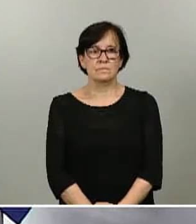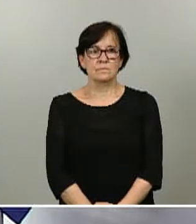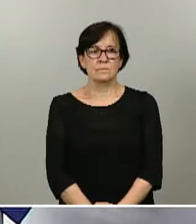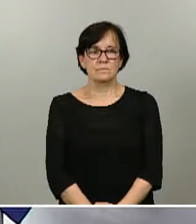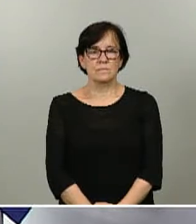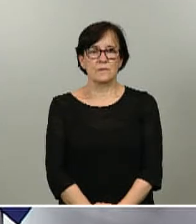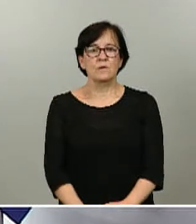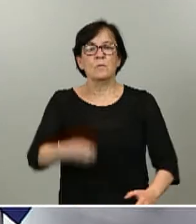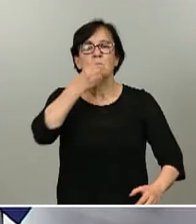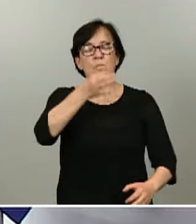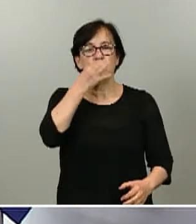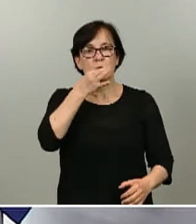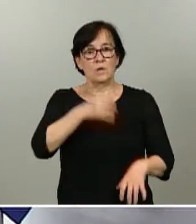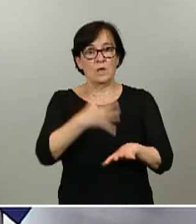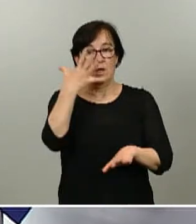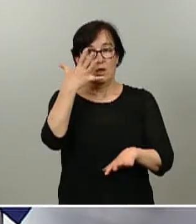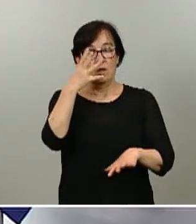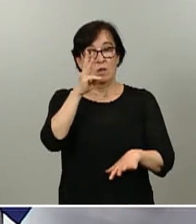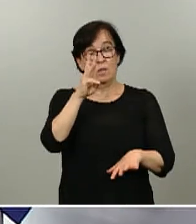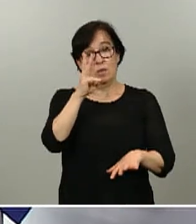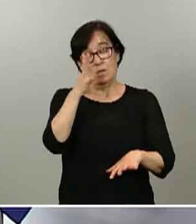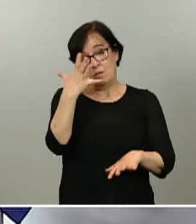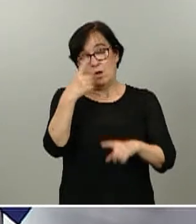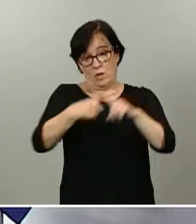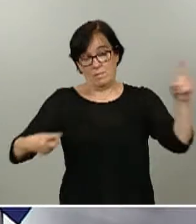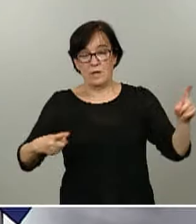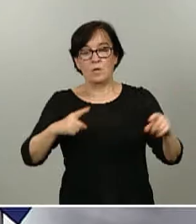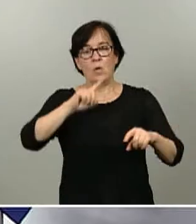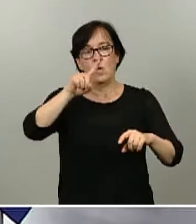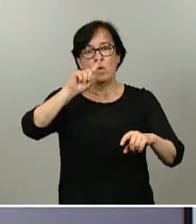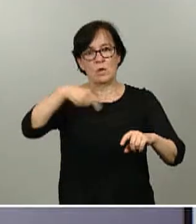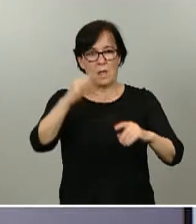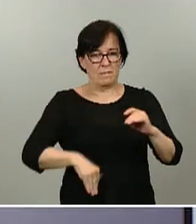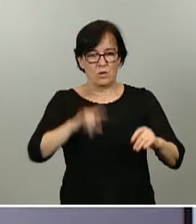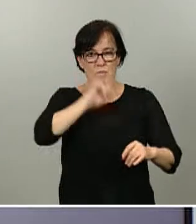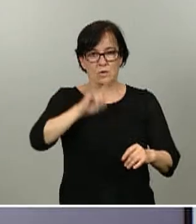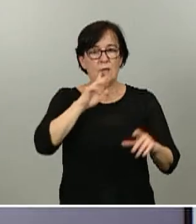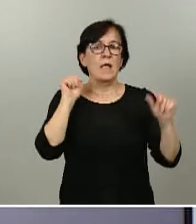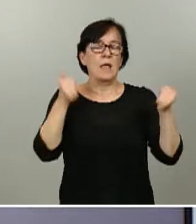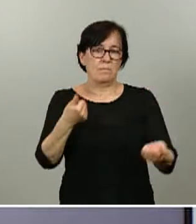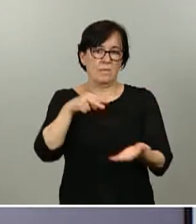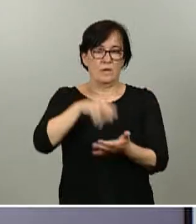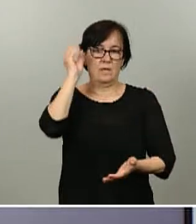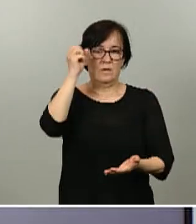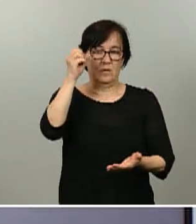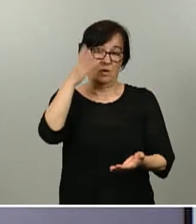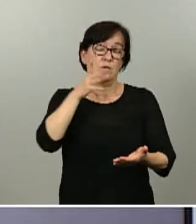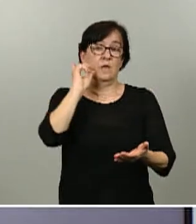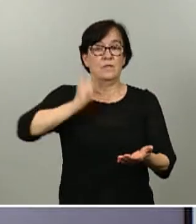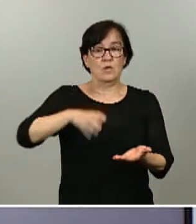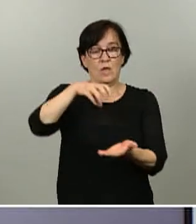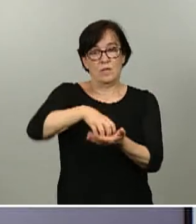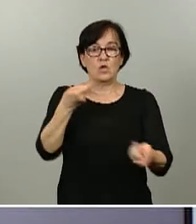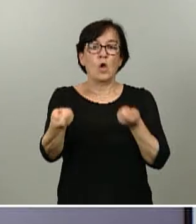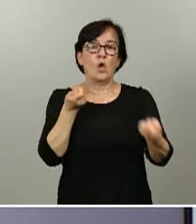Muy buenas tardes, son las 5:31 de la tarde, una hora menos en Canarias. Comienza la comparecencia, rueda de prensa del director del Centro de Coordinación